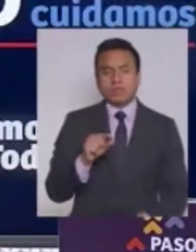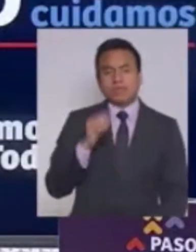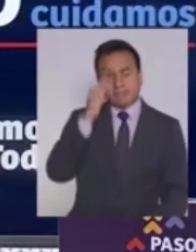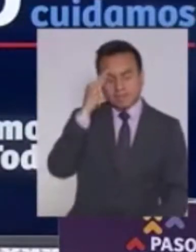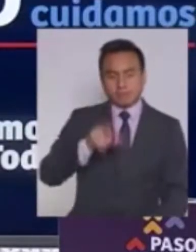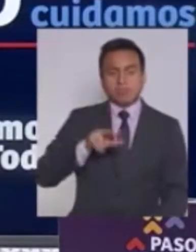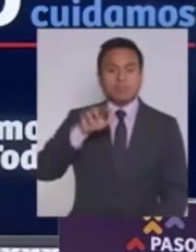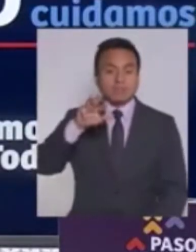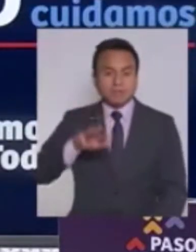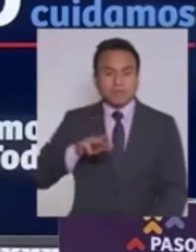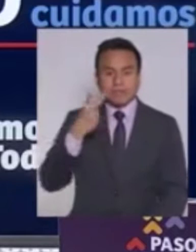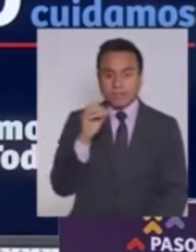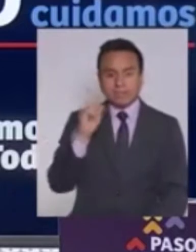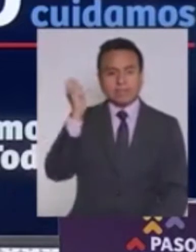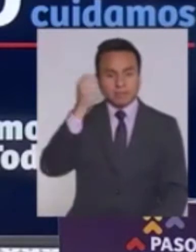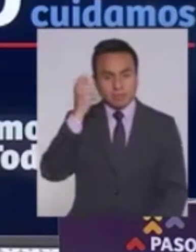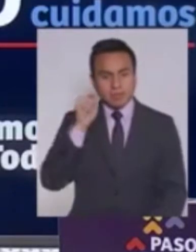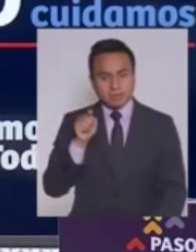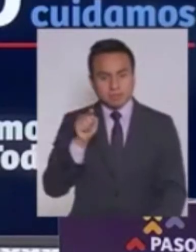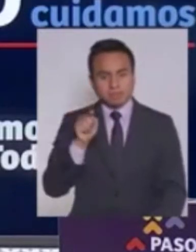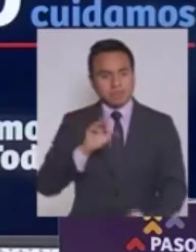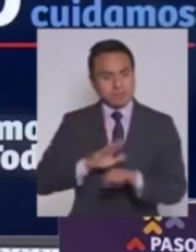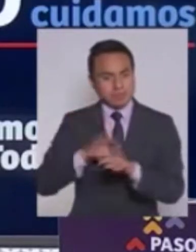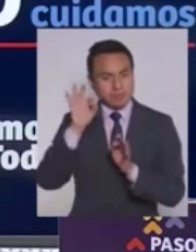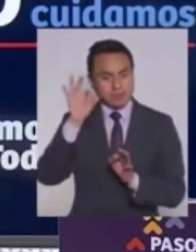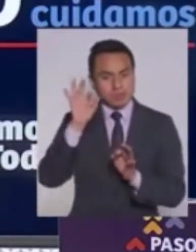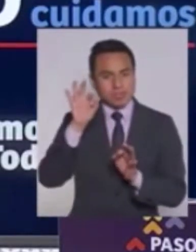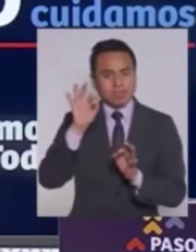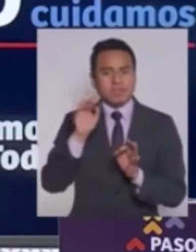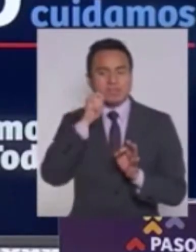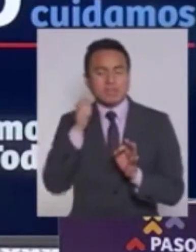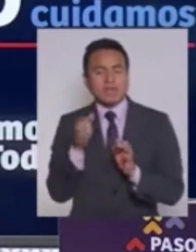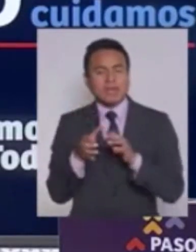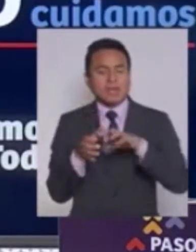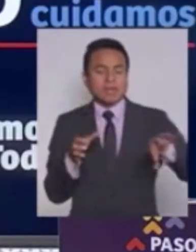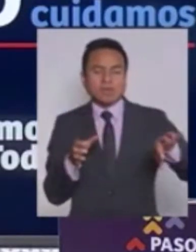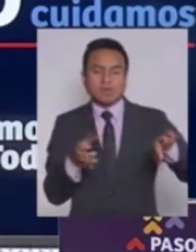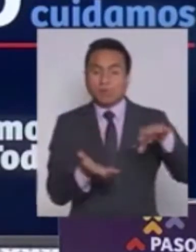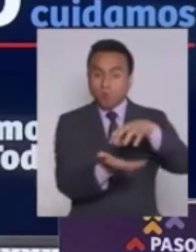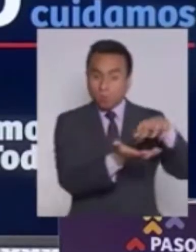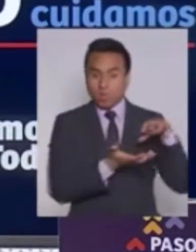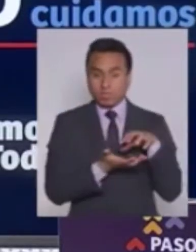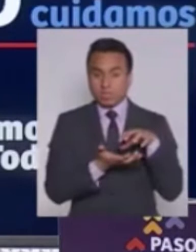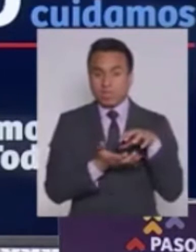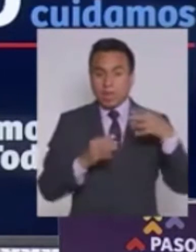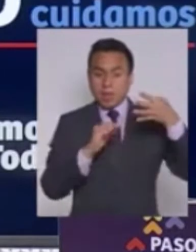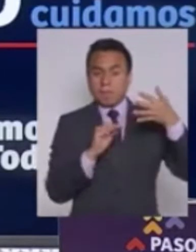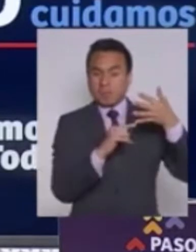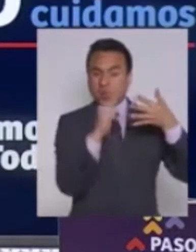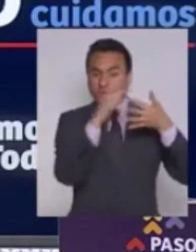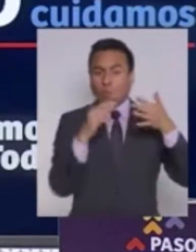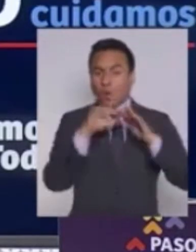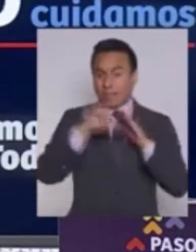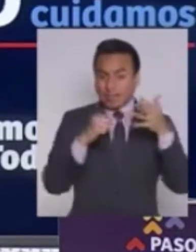para el día 18, 19 y 20 de septiembre va a excluir a aquellas comunas que hoy día estén en paso